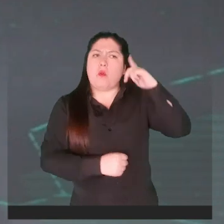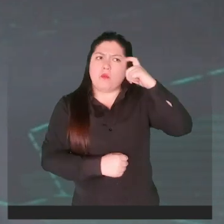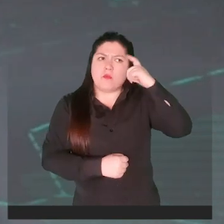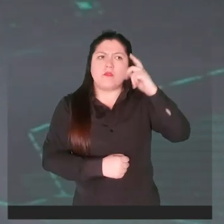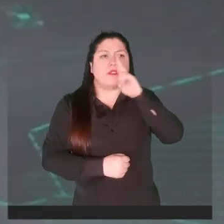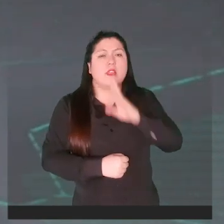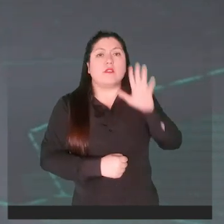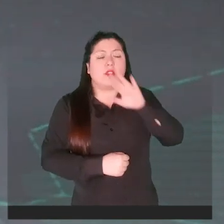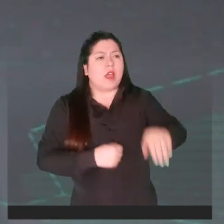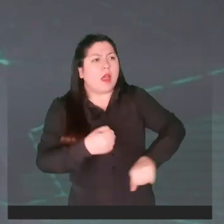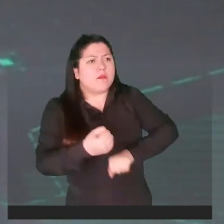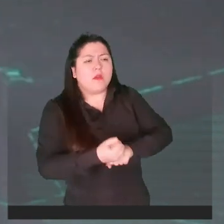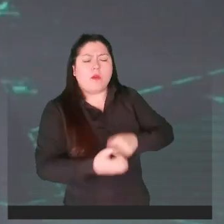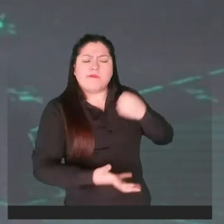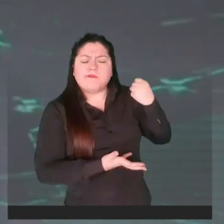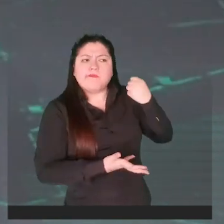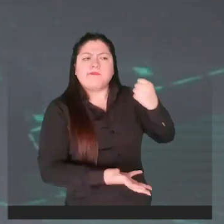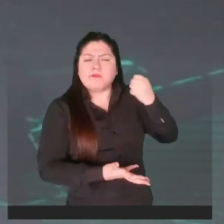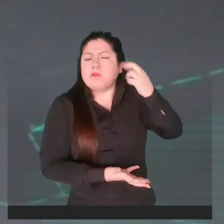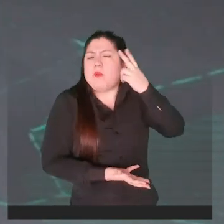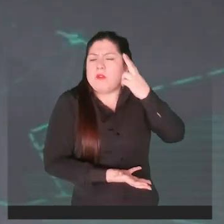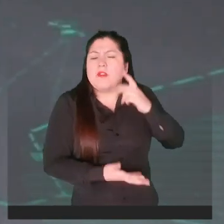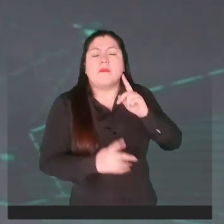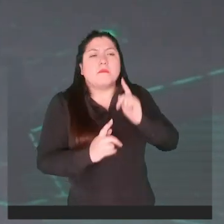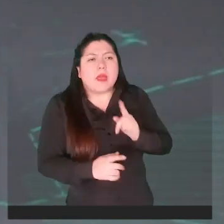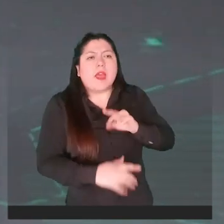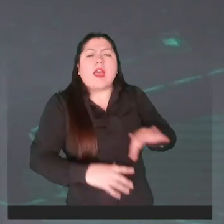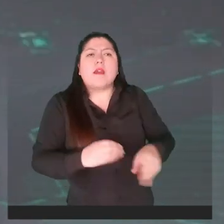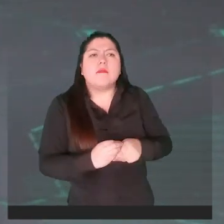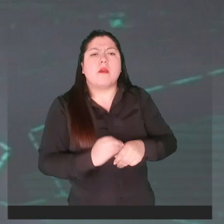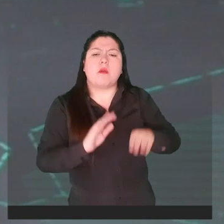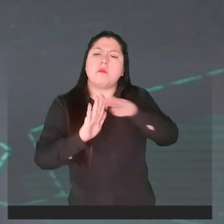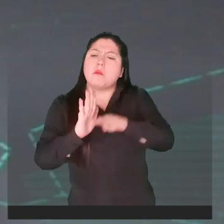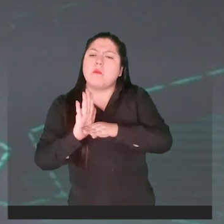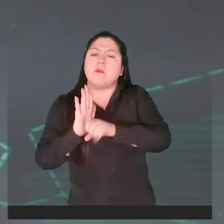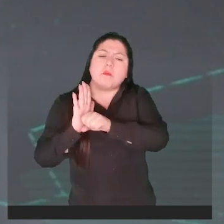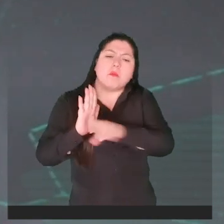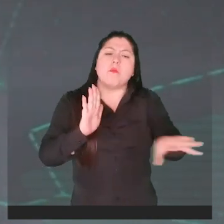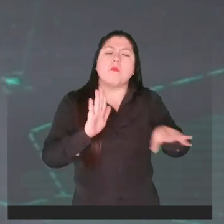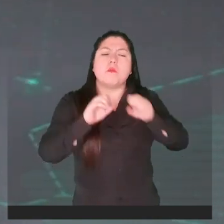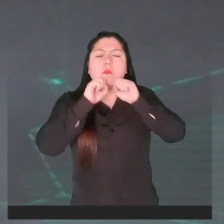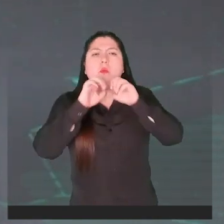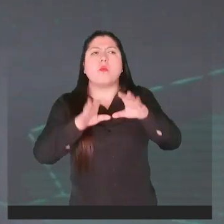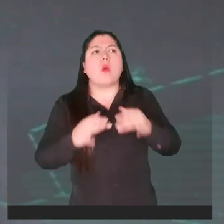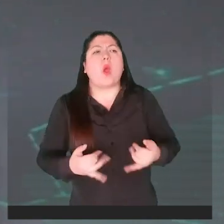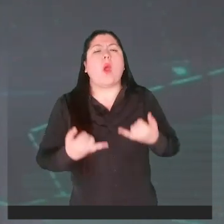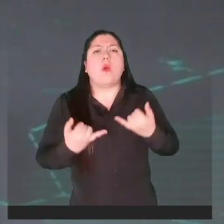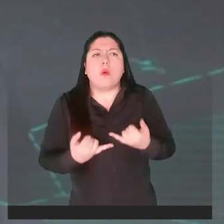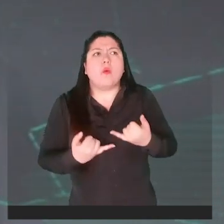el Gobierno Nacional, no solamente presupuestalmente, sino también en materia de políticas públicas, para que